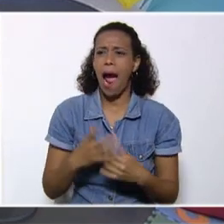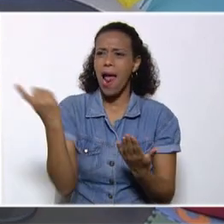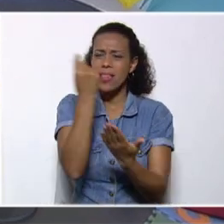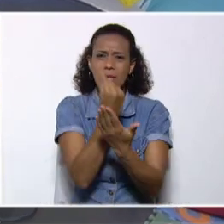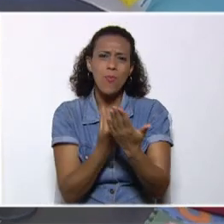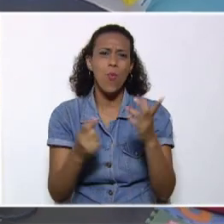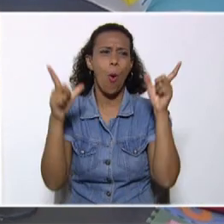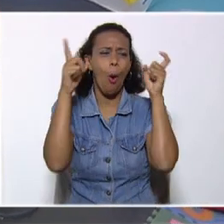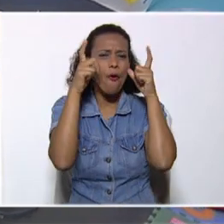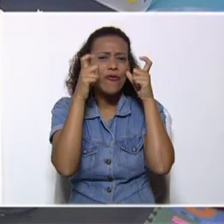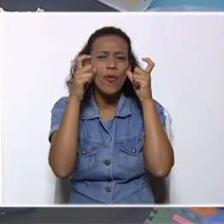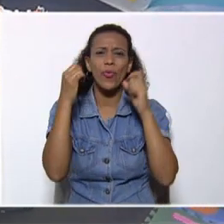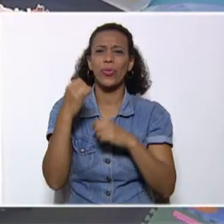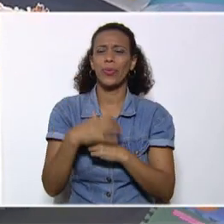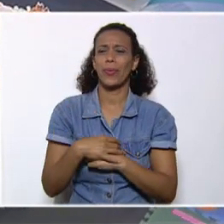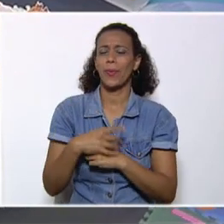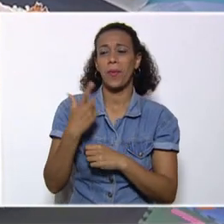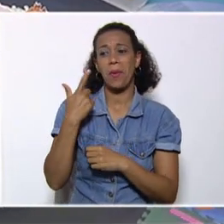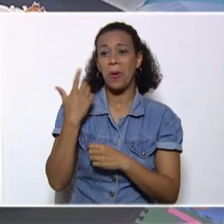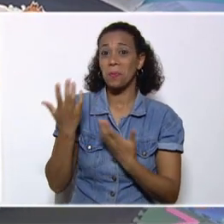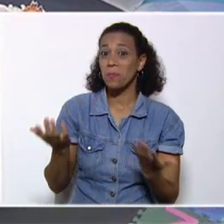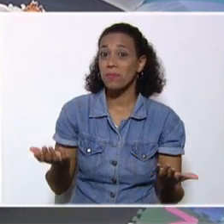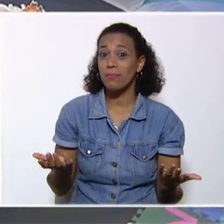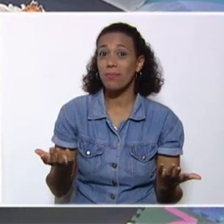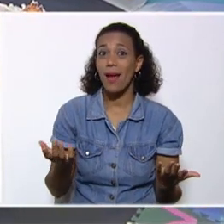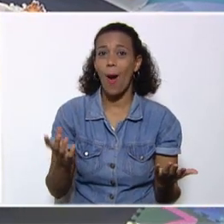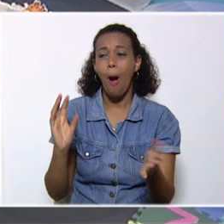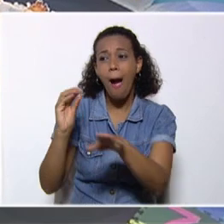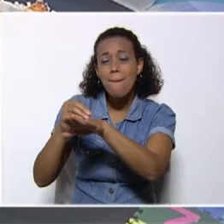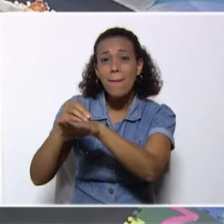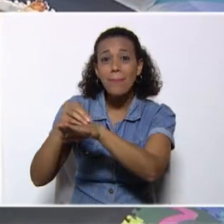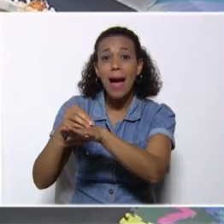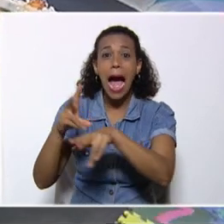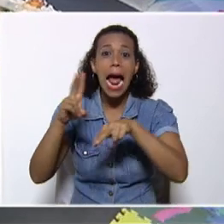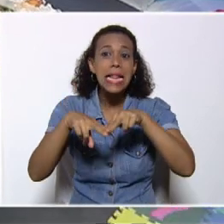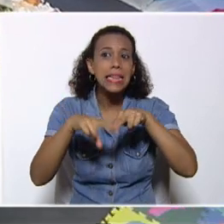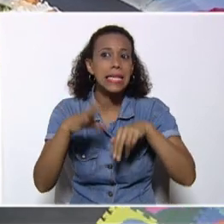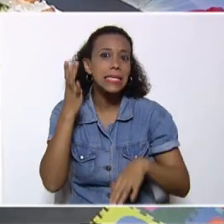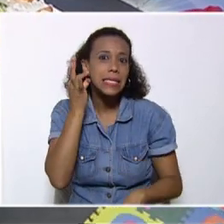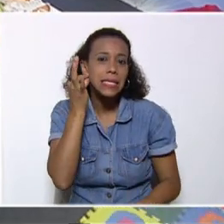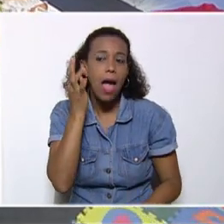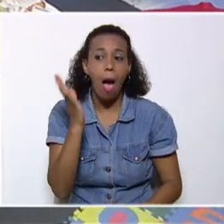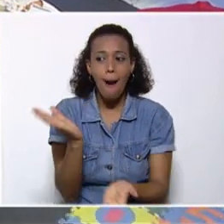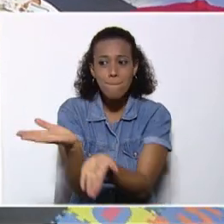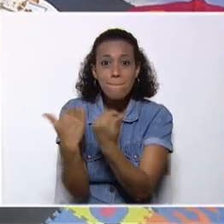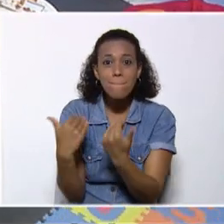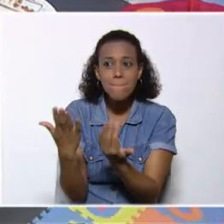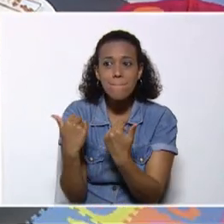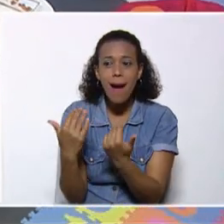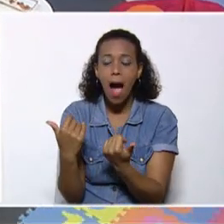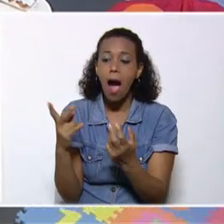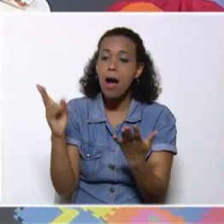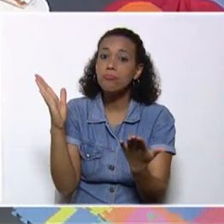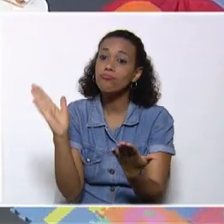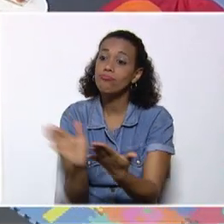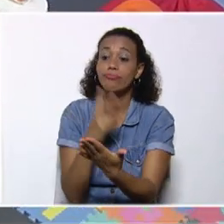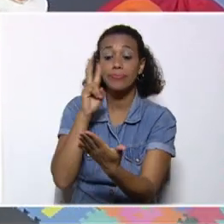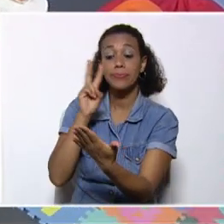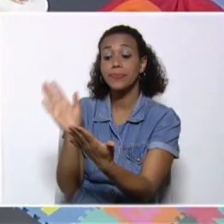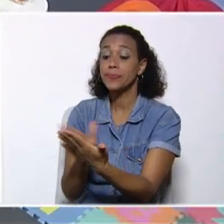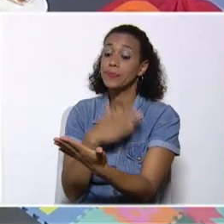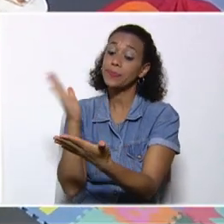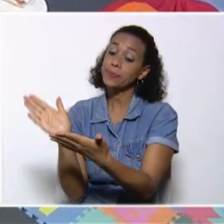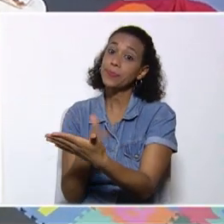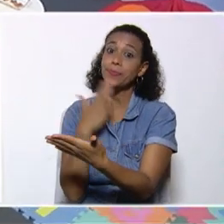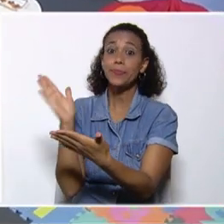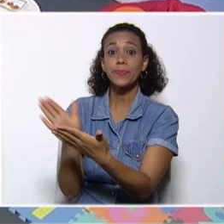dibujo, imagen y podemos solicitarle a la niña y al niño que vaya viendo la